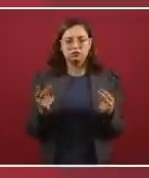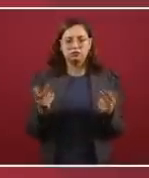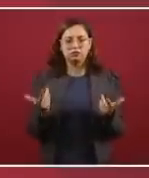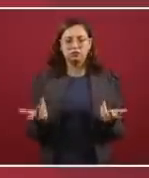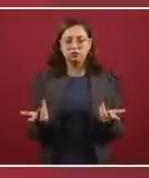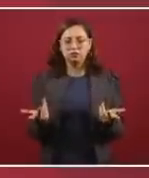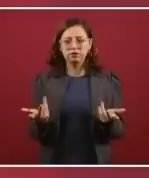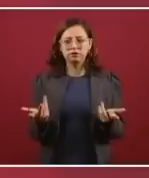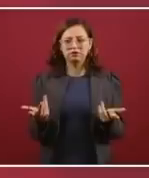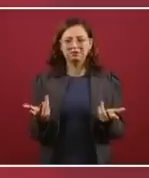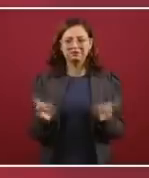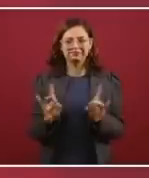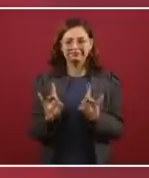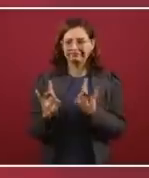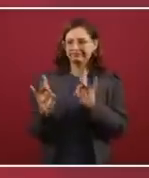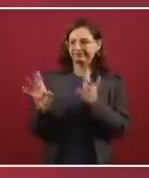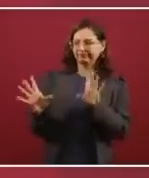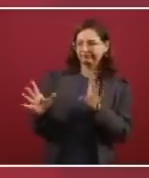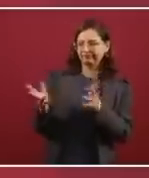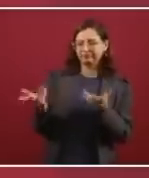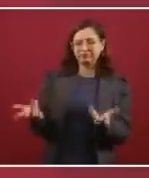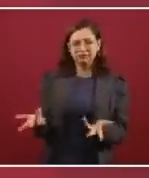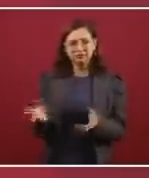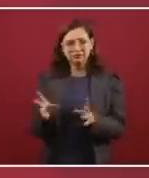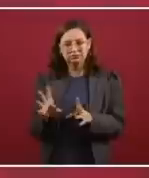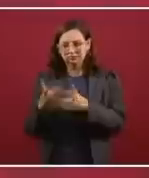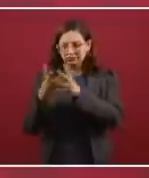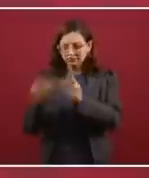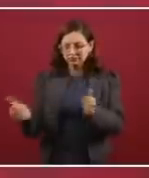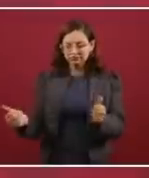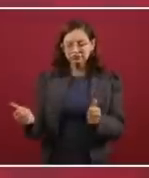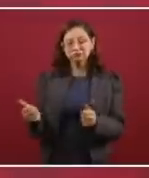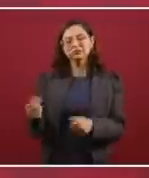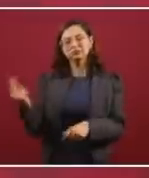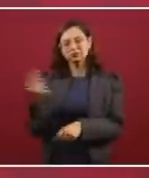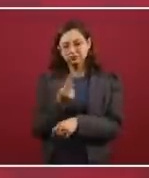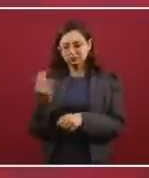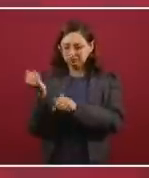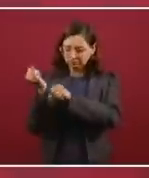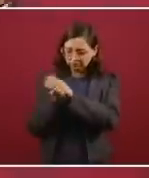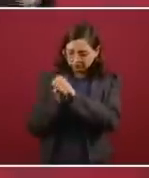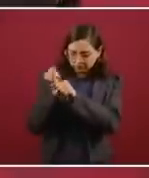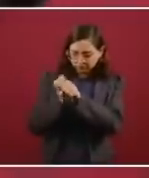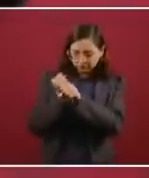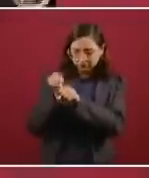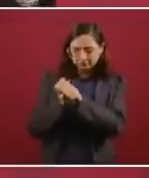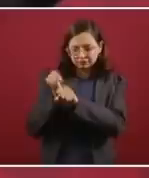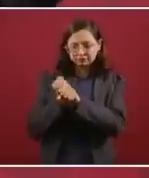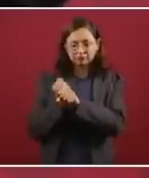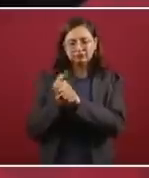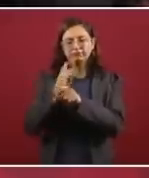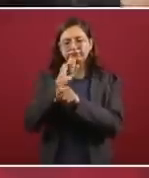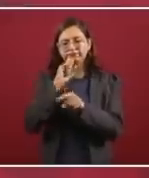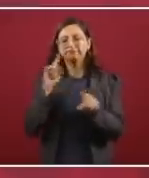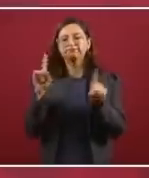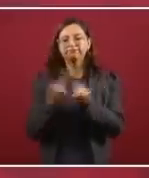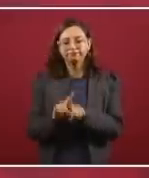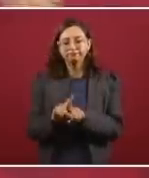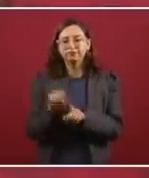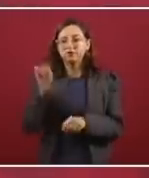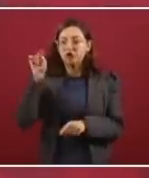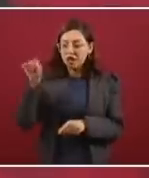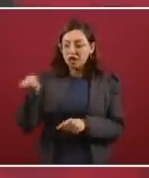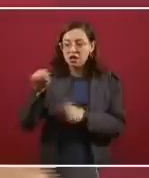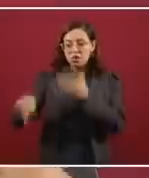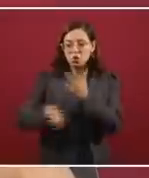¿Cómo podemos hacer frente a eso? Vamos con la investigación, la inteligencia que acabo de mencionar y creando opciones otra vez en sus lugares de origen para